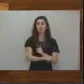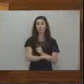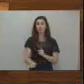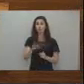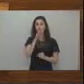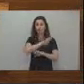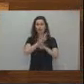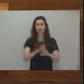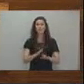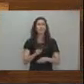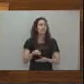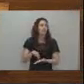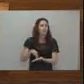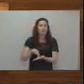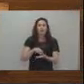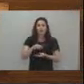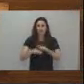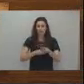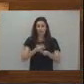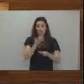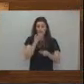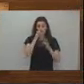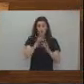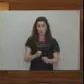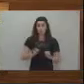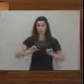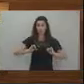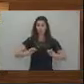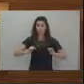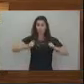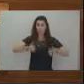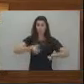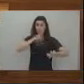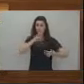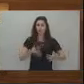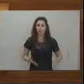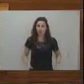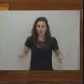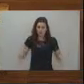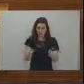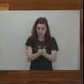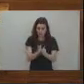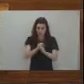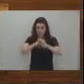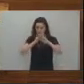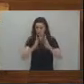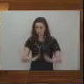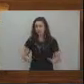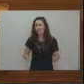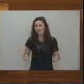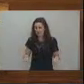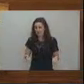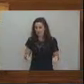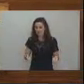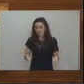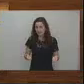impotencia. Si de mano no tiro a puerta porque igual empató el partido, esto es que es